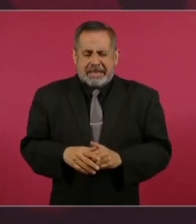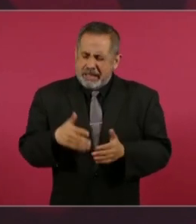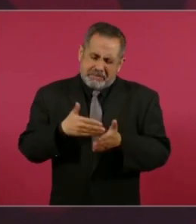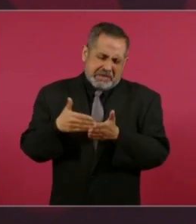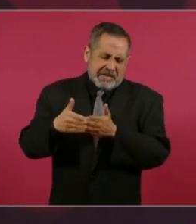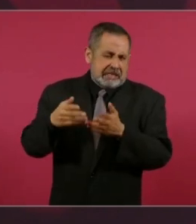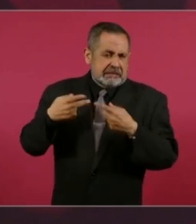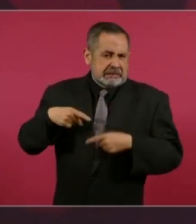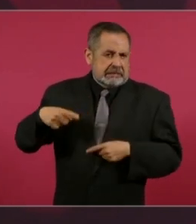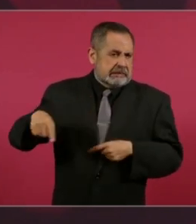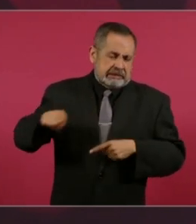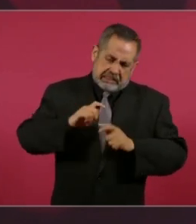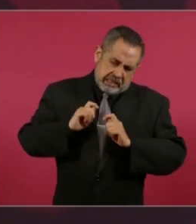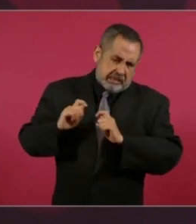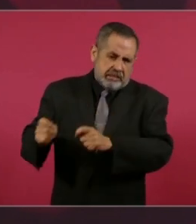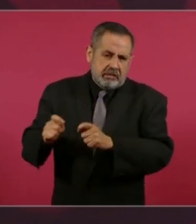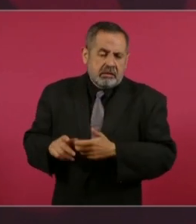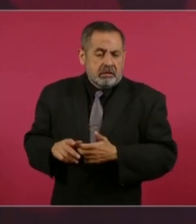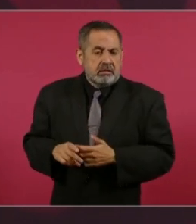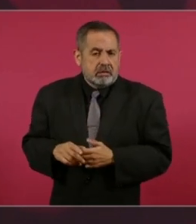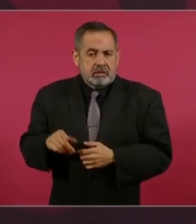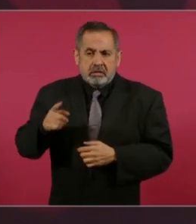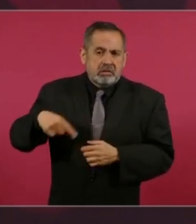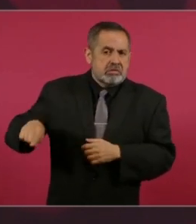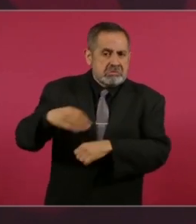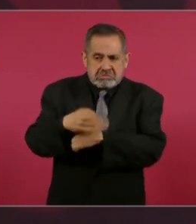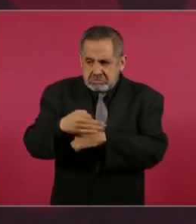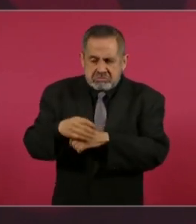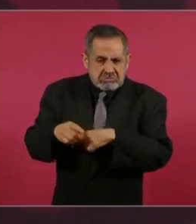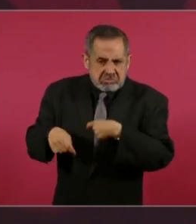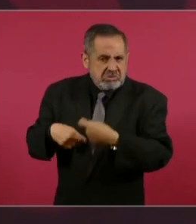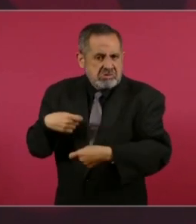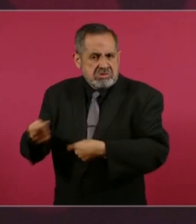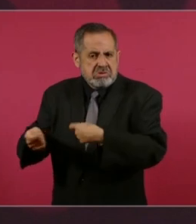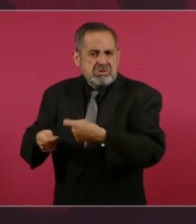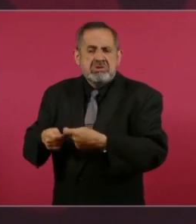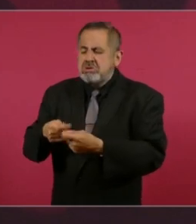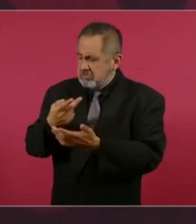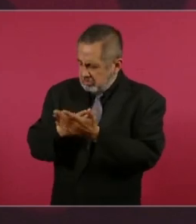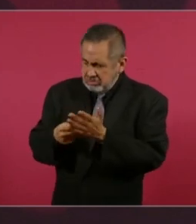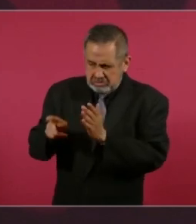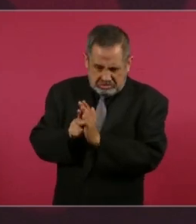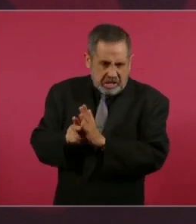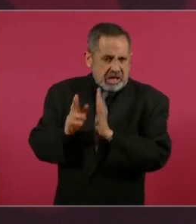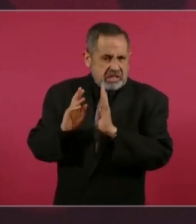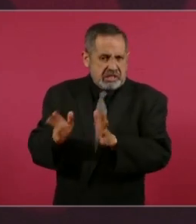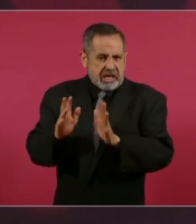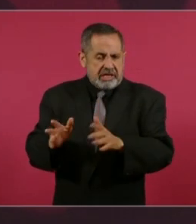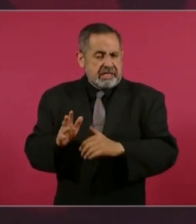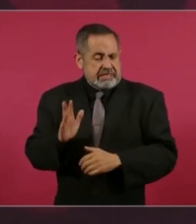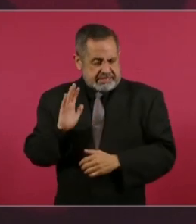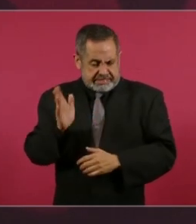Miles de transitorios, trabajadores transitorios, ya tienen